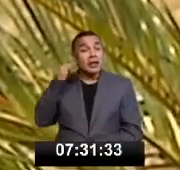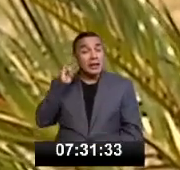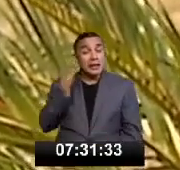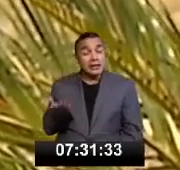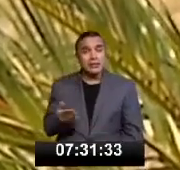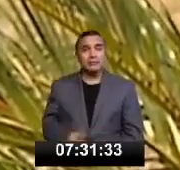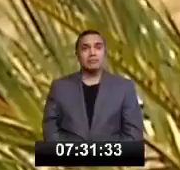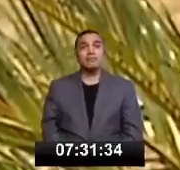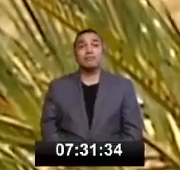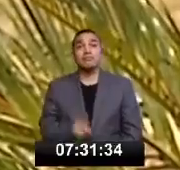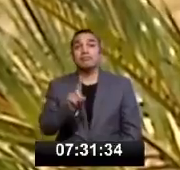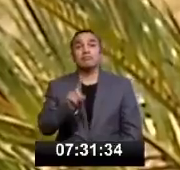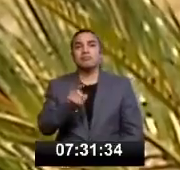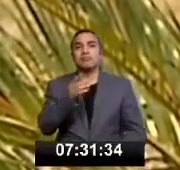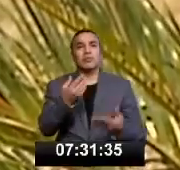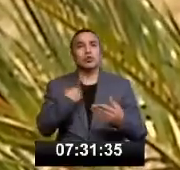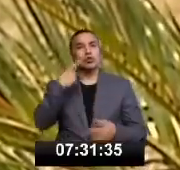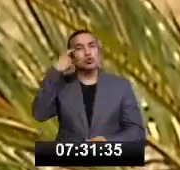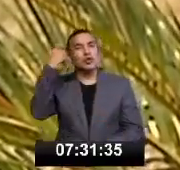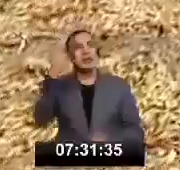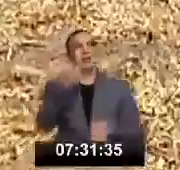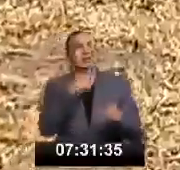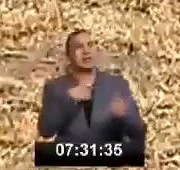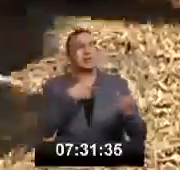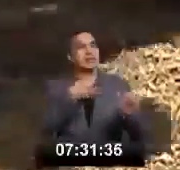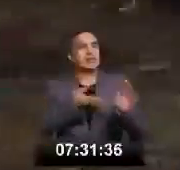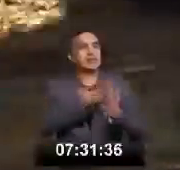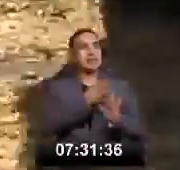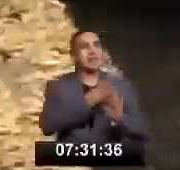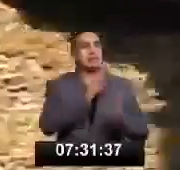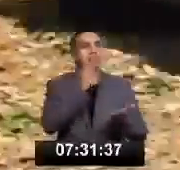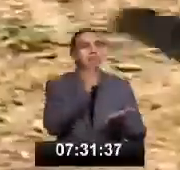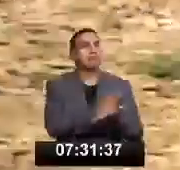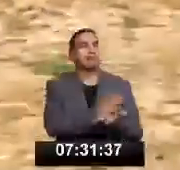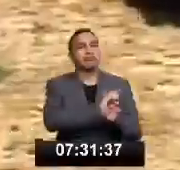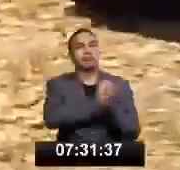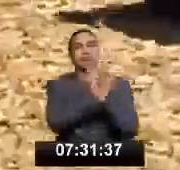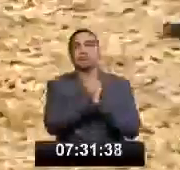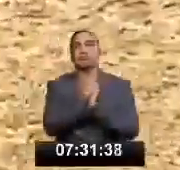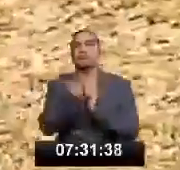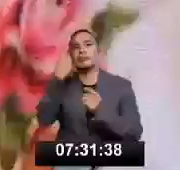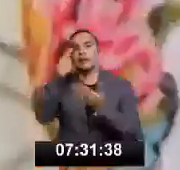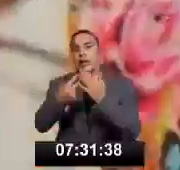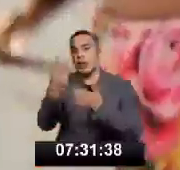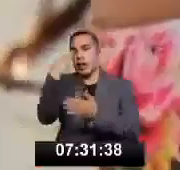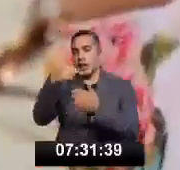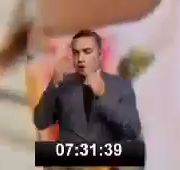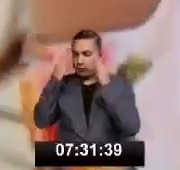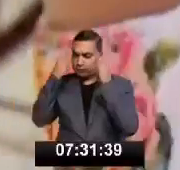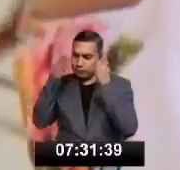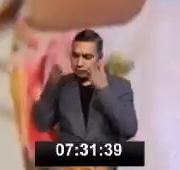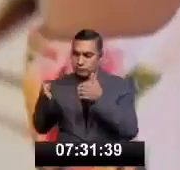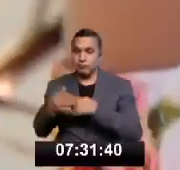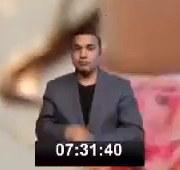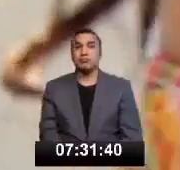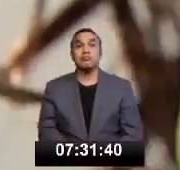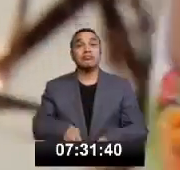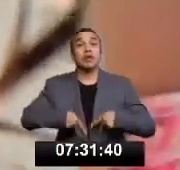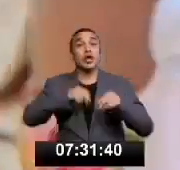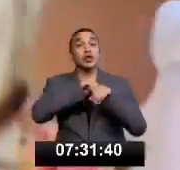Micaela dice que tuvo que posponer algunos sueños por dedicarse a su hija. Tuve que dejar mi vida social, tuve que